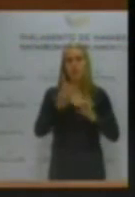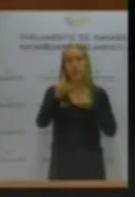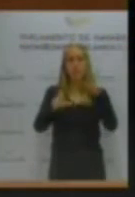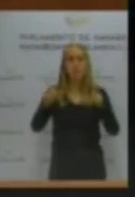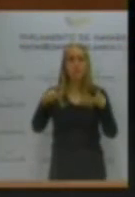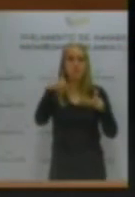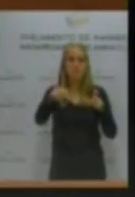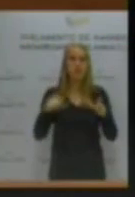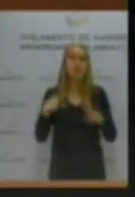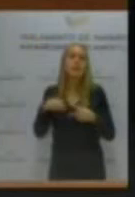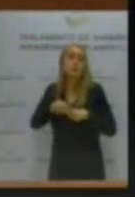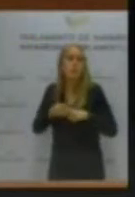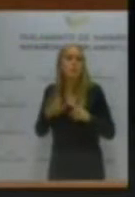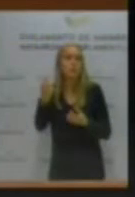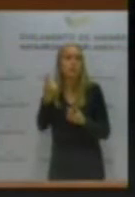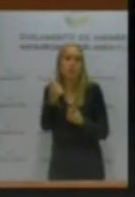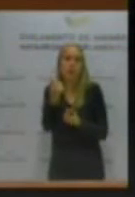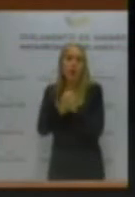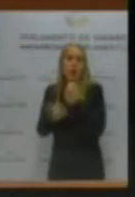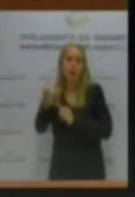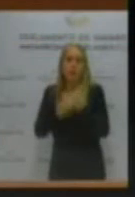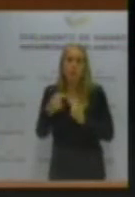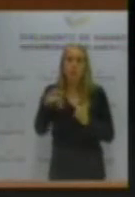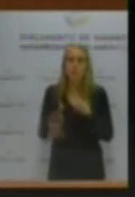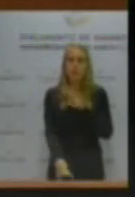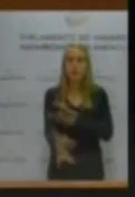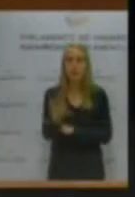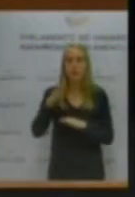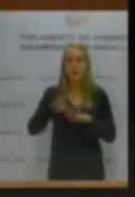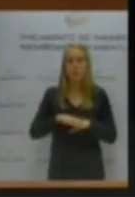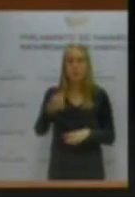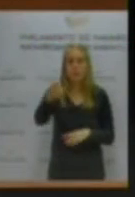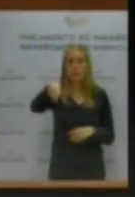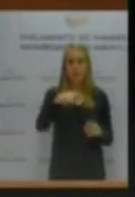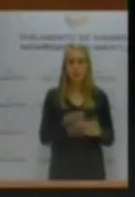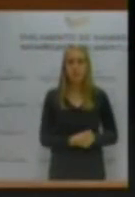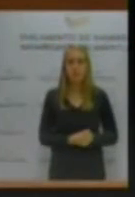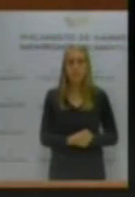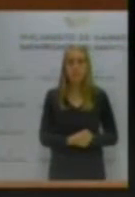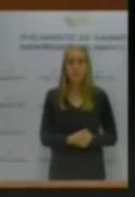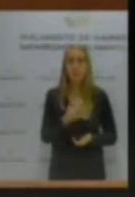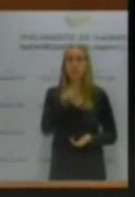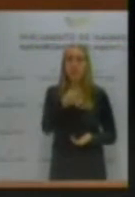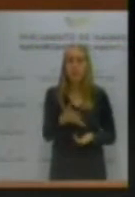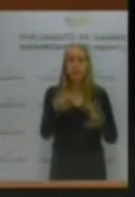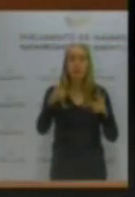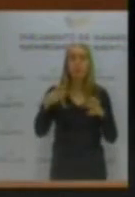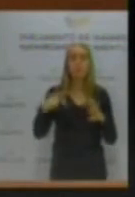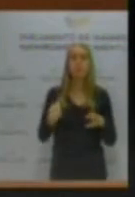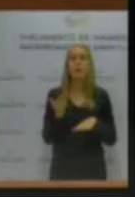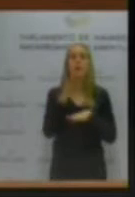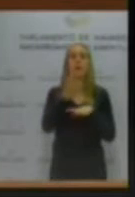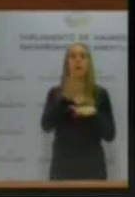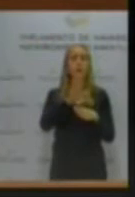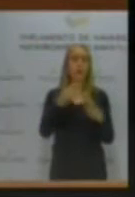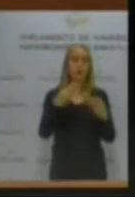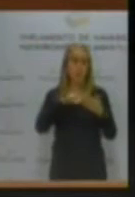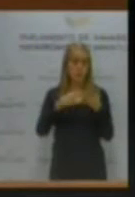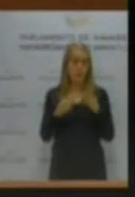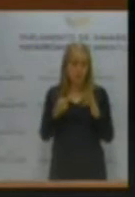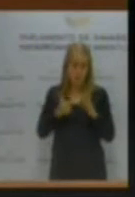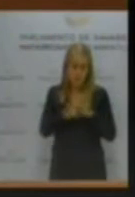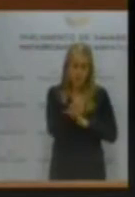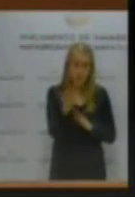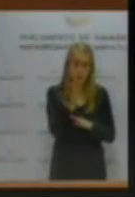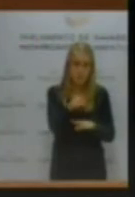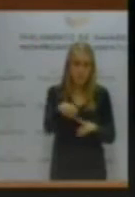instrumentos económicos que se quieren crear para ello. Por todo esto, hemos presentado esta enmienda a la totalidad, ya que creemos